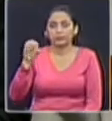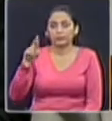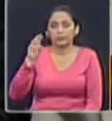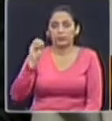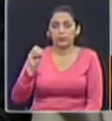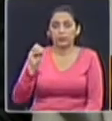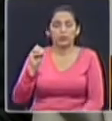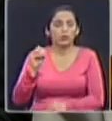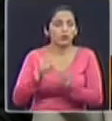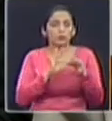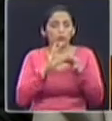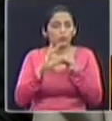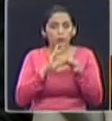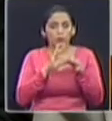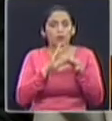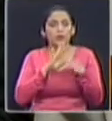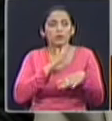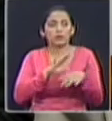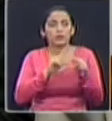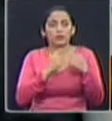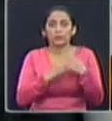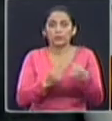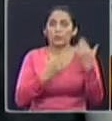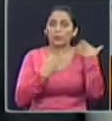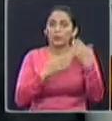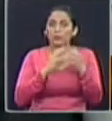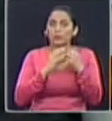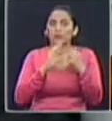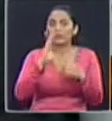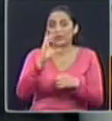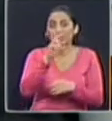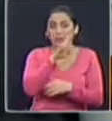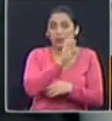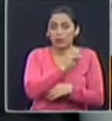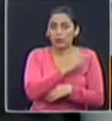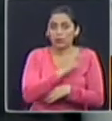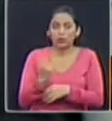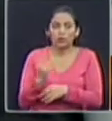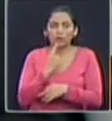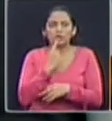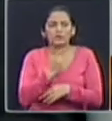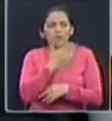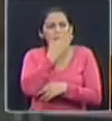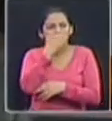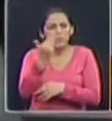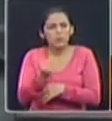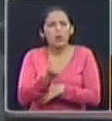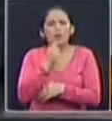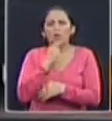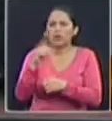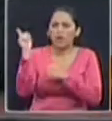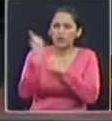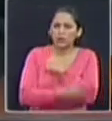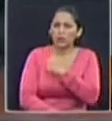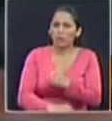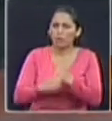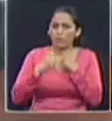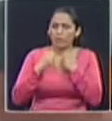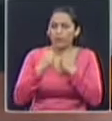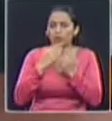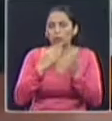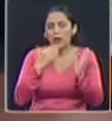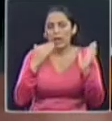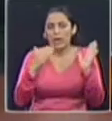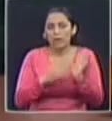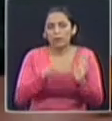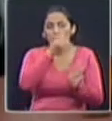sus compañeros de la bancada de Creo propongan un proyecto de ley para castigar drásticamente a quienes violenten la integridad de